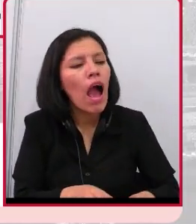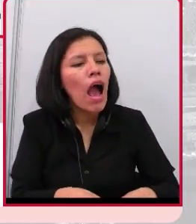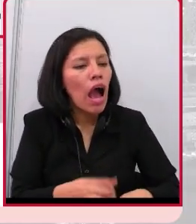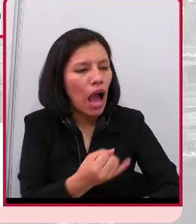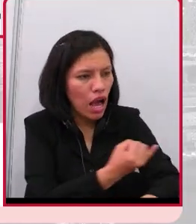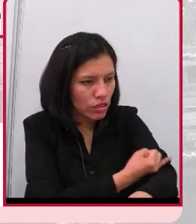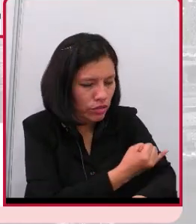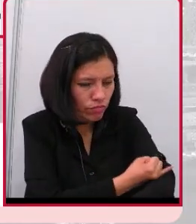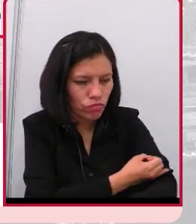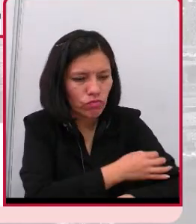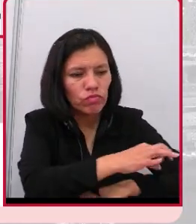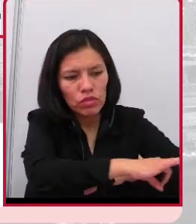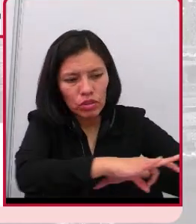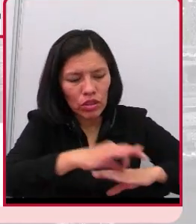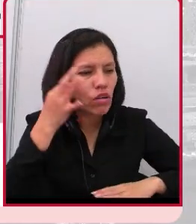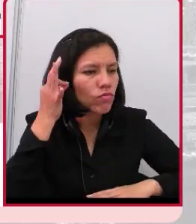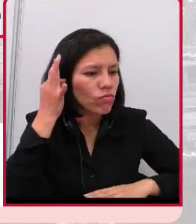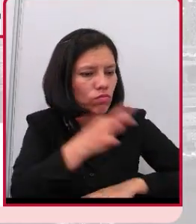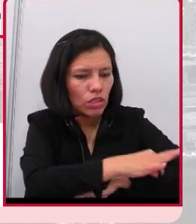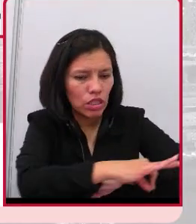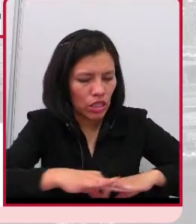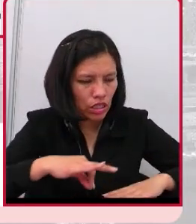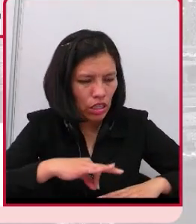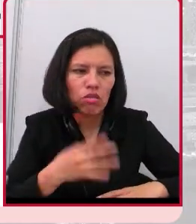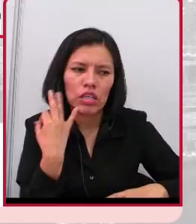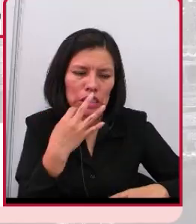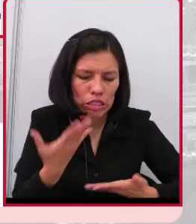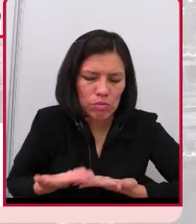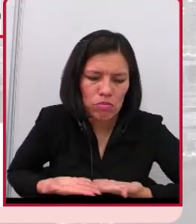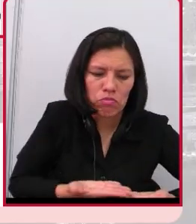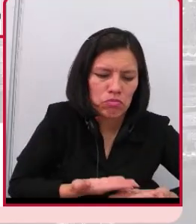y a la ciudad de Arequipa que nos acoge una vez más. Muchas gracias.